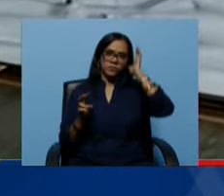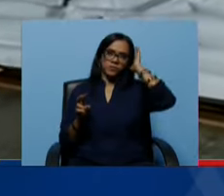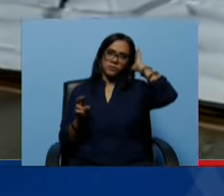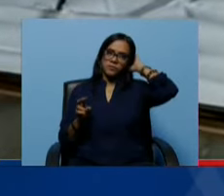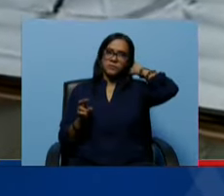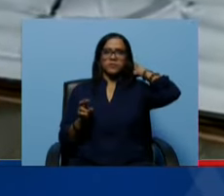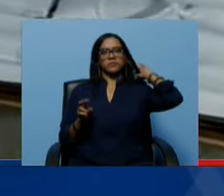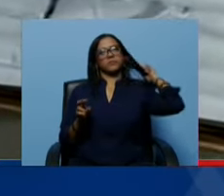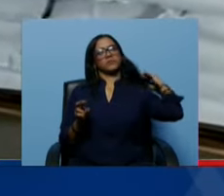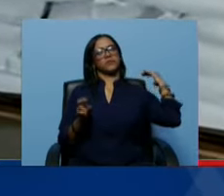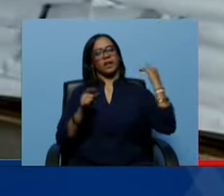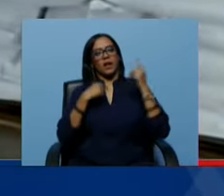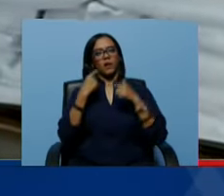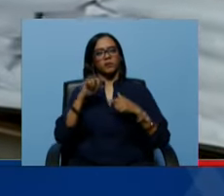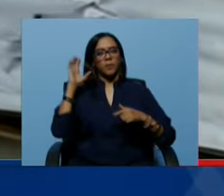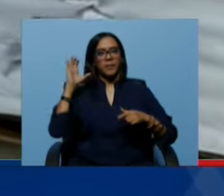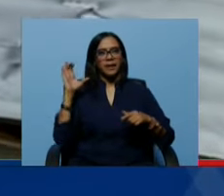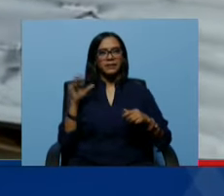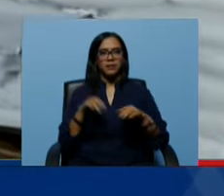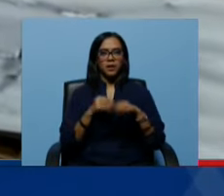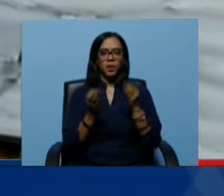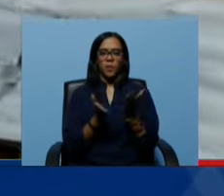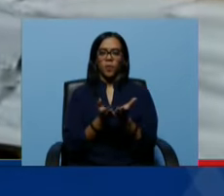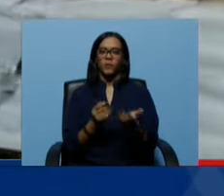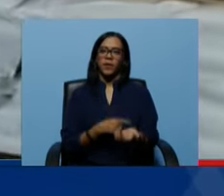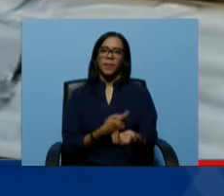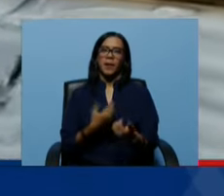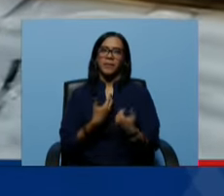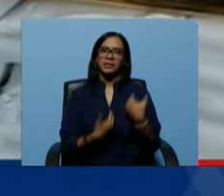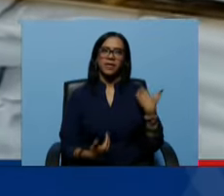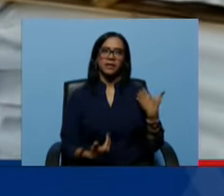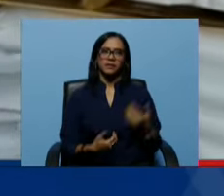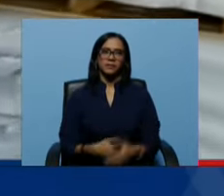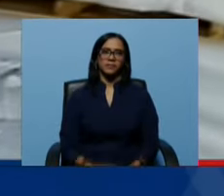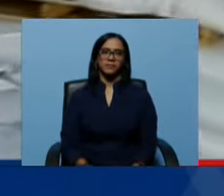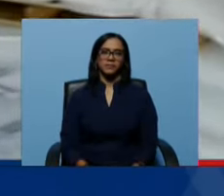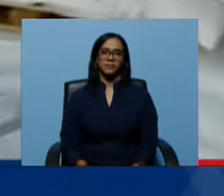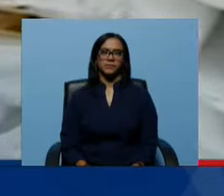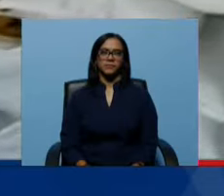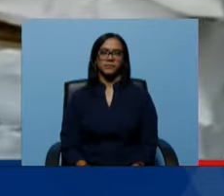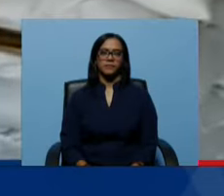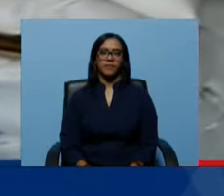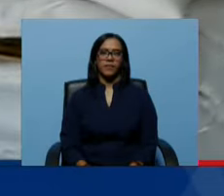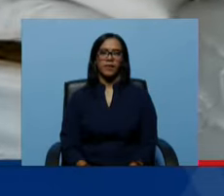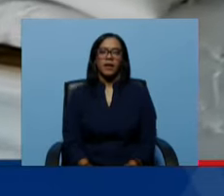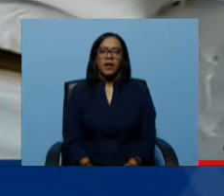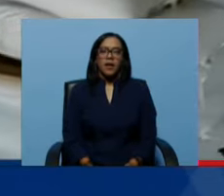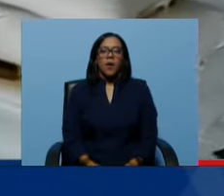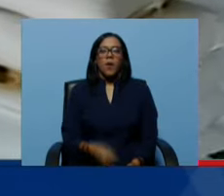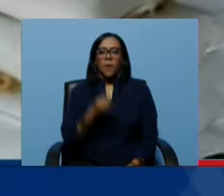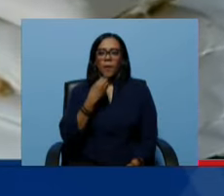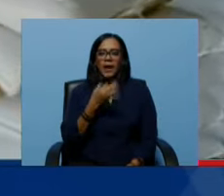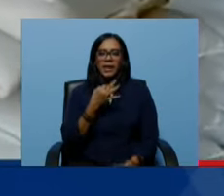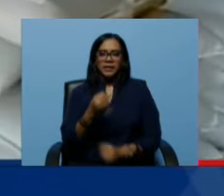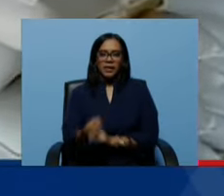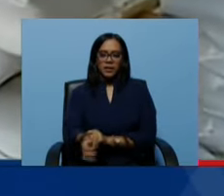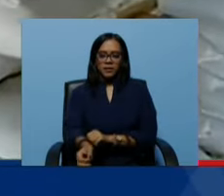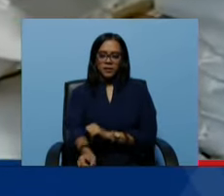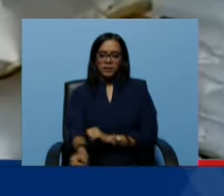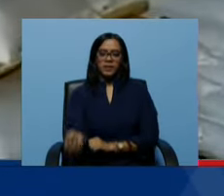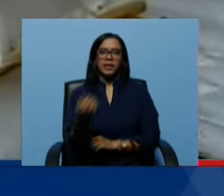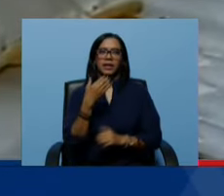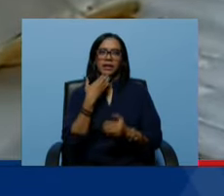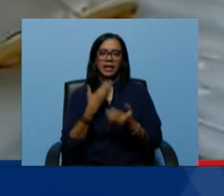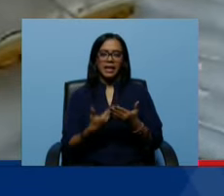otros países del mundo, hermano presidente. Buenas tardes, gracias por esta oportunidad. Agropecuaria